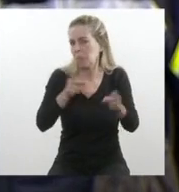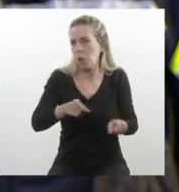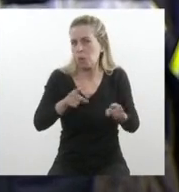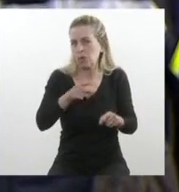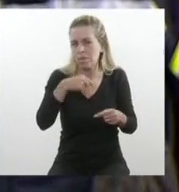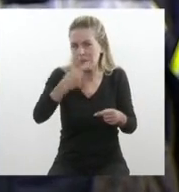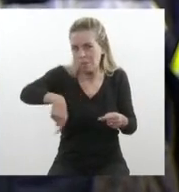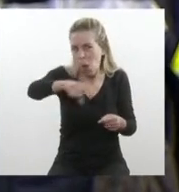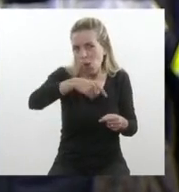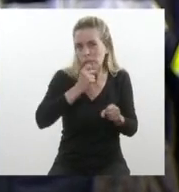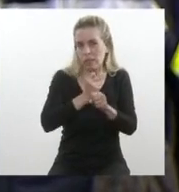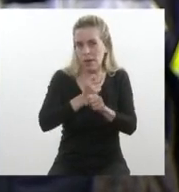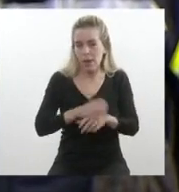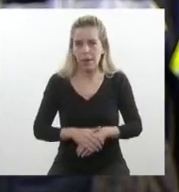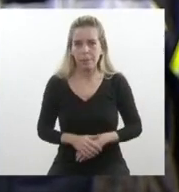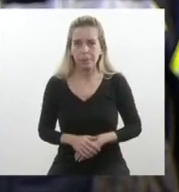lo hacen.